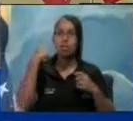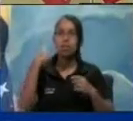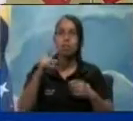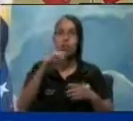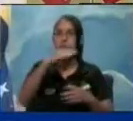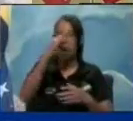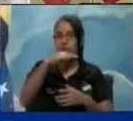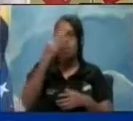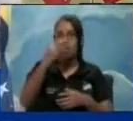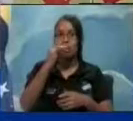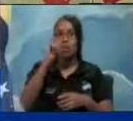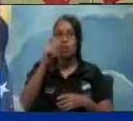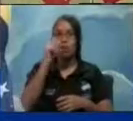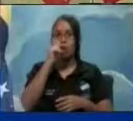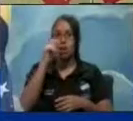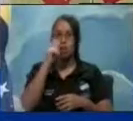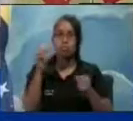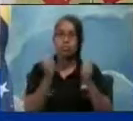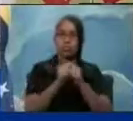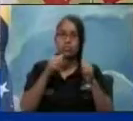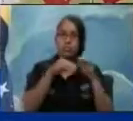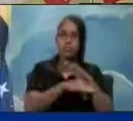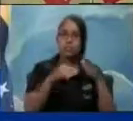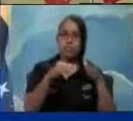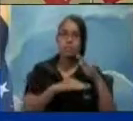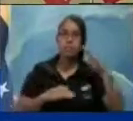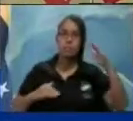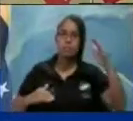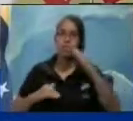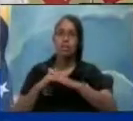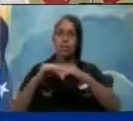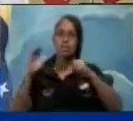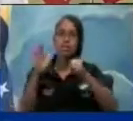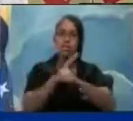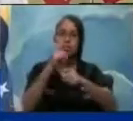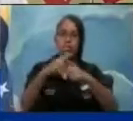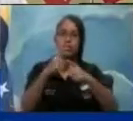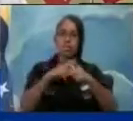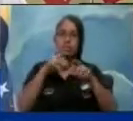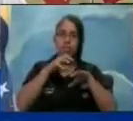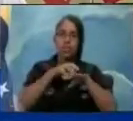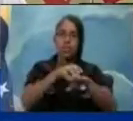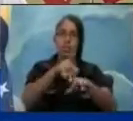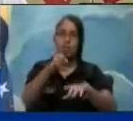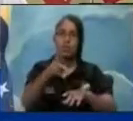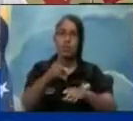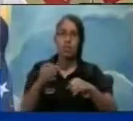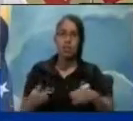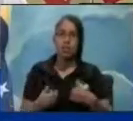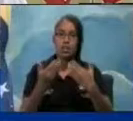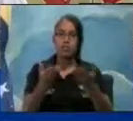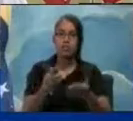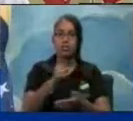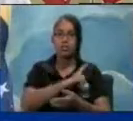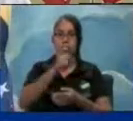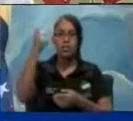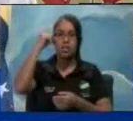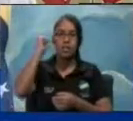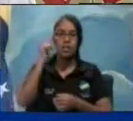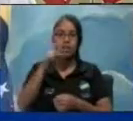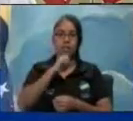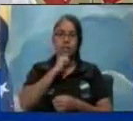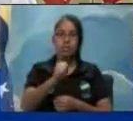tarde, y el hombre con los bolsillos llenos, entonces les llevaba a ellos la ración del día. Ellos eran